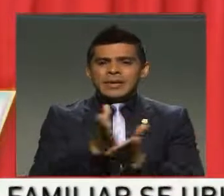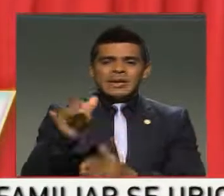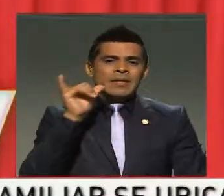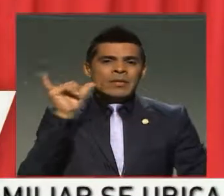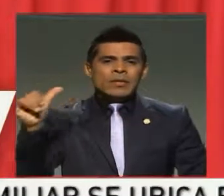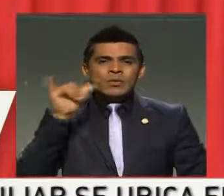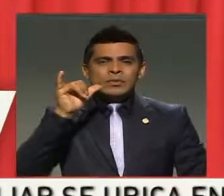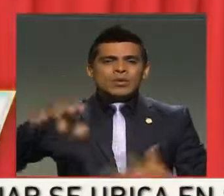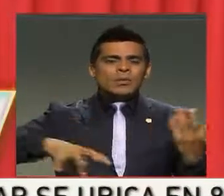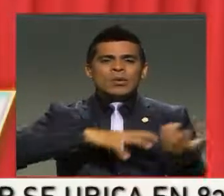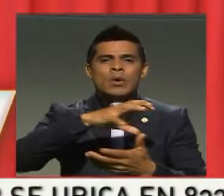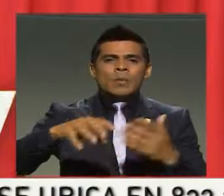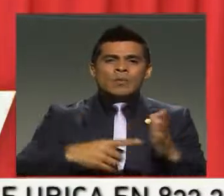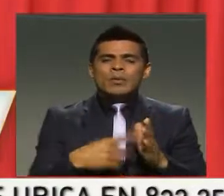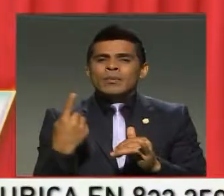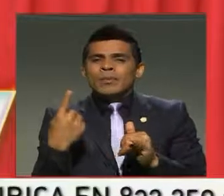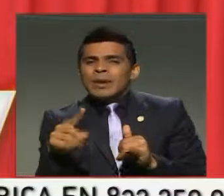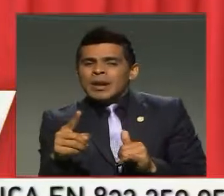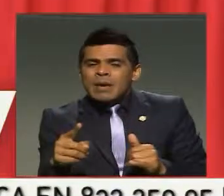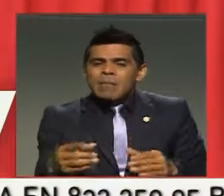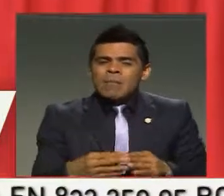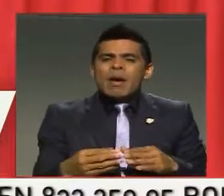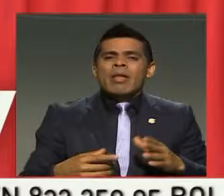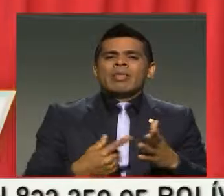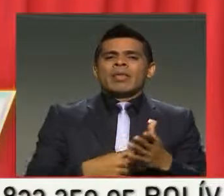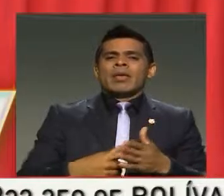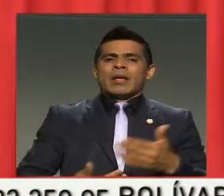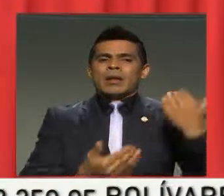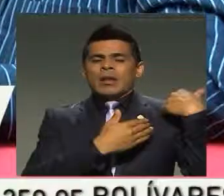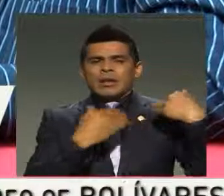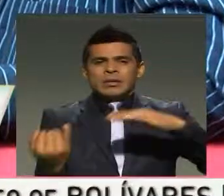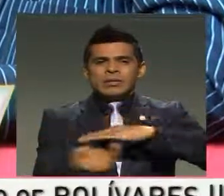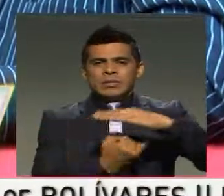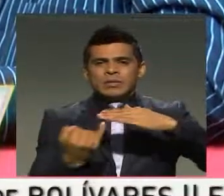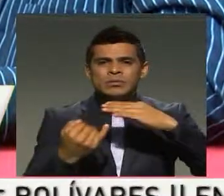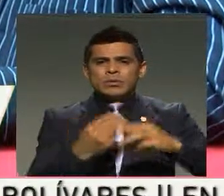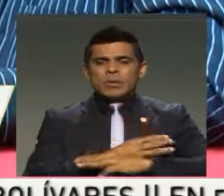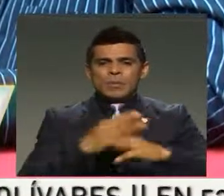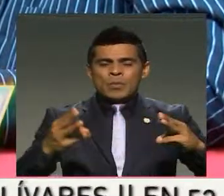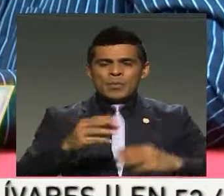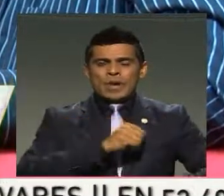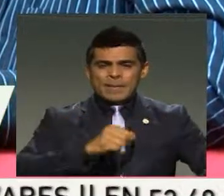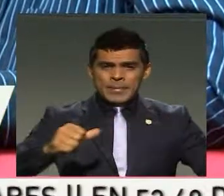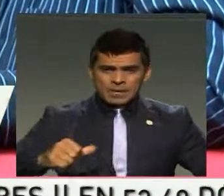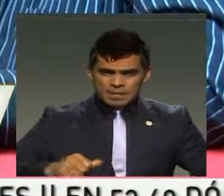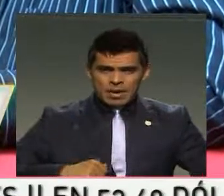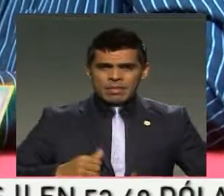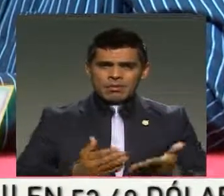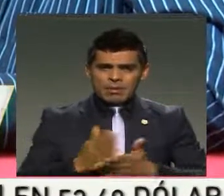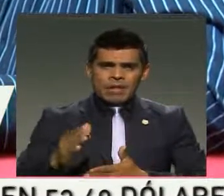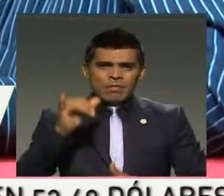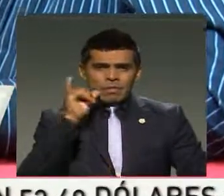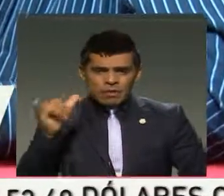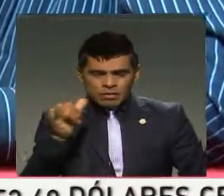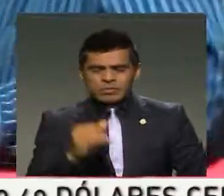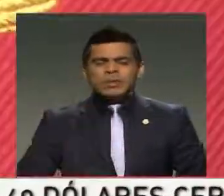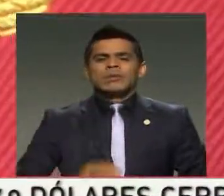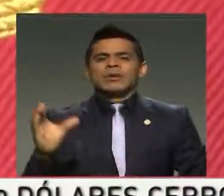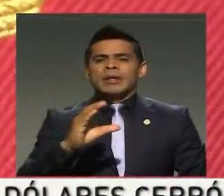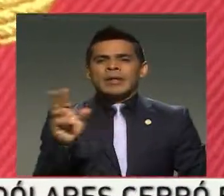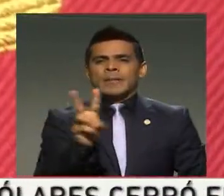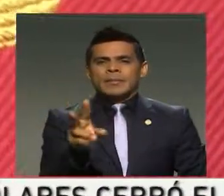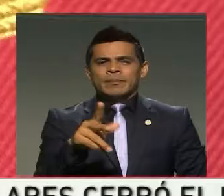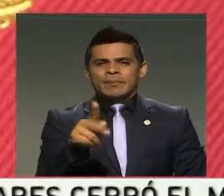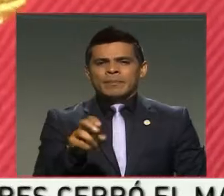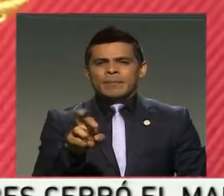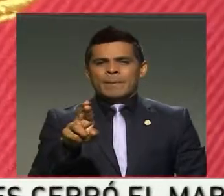las irregularidades que existen por parte de las instituciones públicas y privadas. Desde Caracas, Venezuela, Perwin